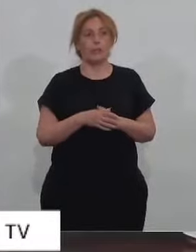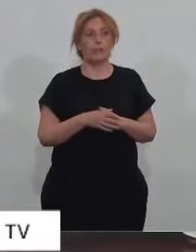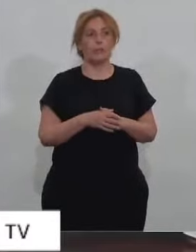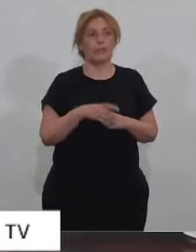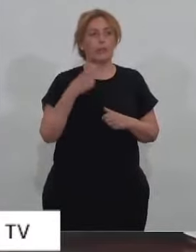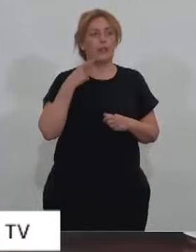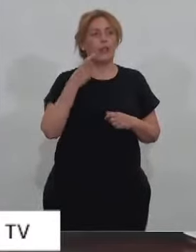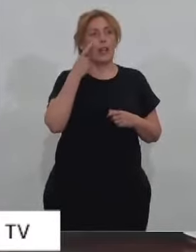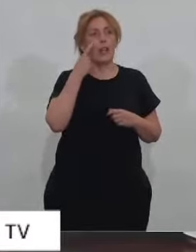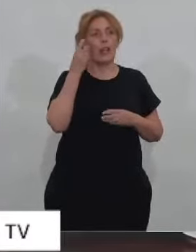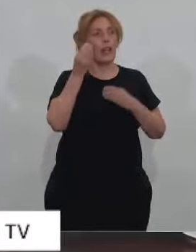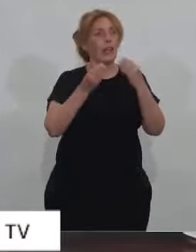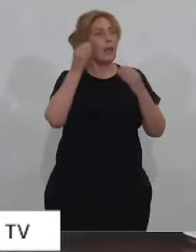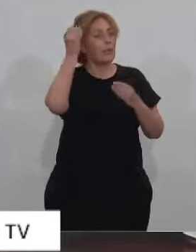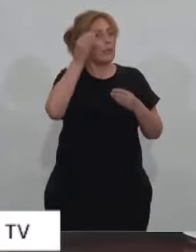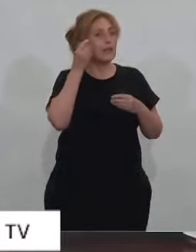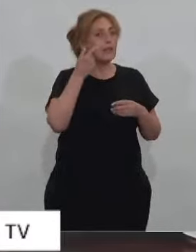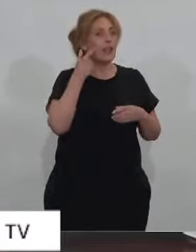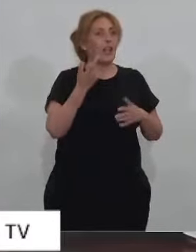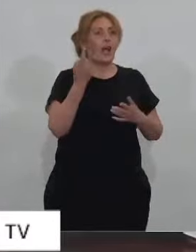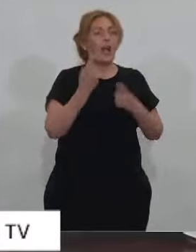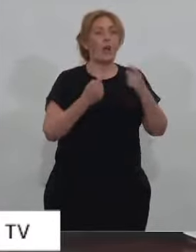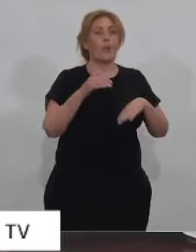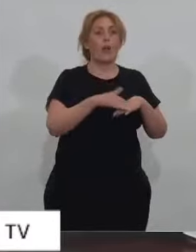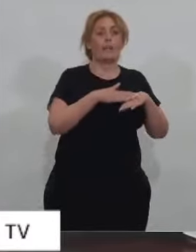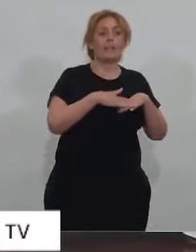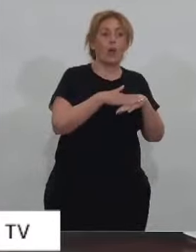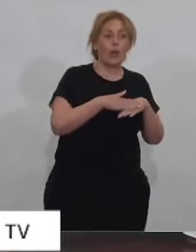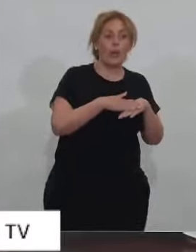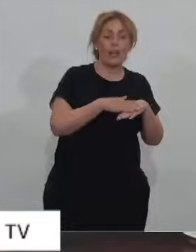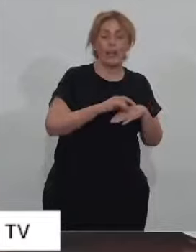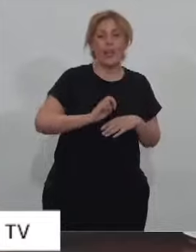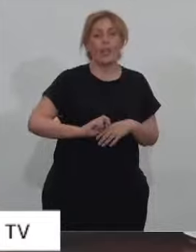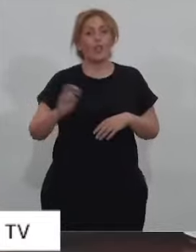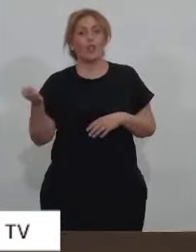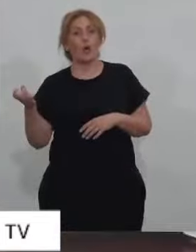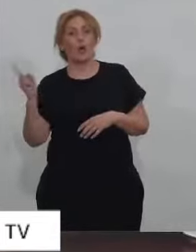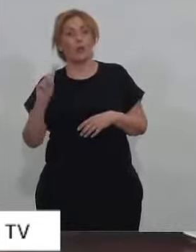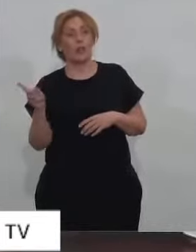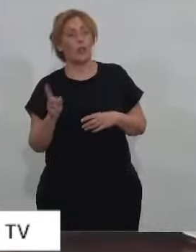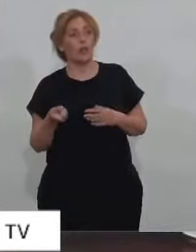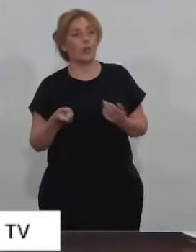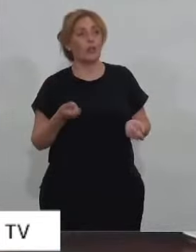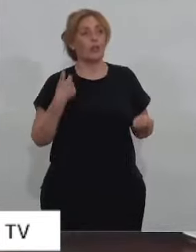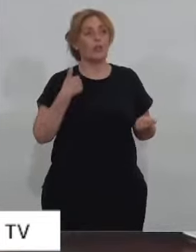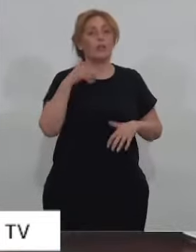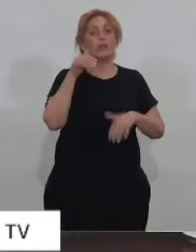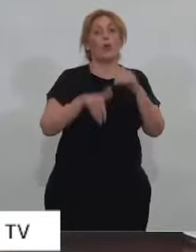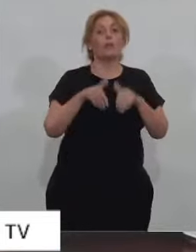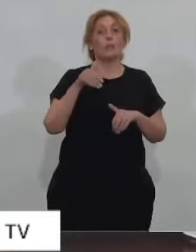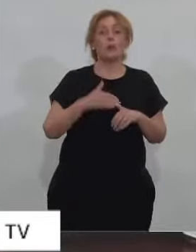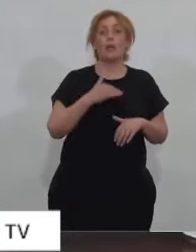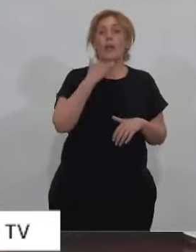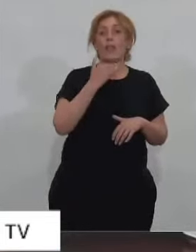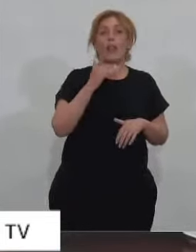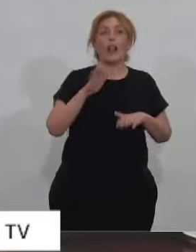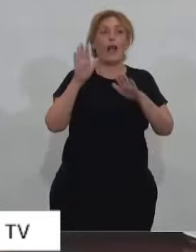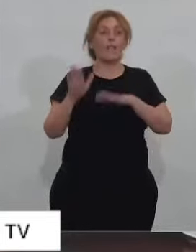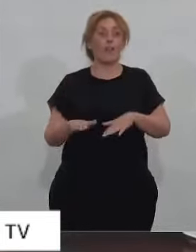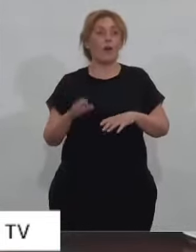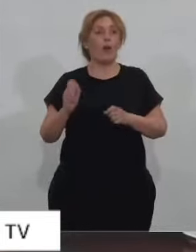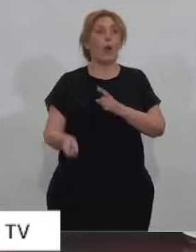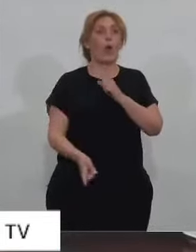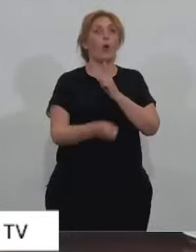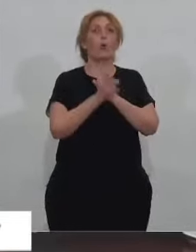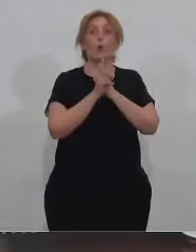y otras no, pero que puedes llegar a gobernar y que cuando has votado algo a favor o en contra, estando en la oposición, se te puede volver en